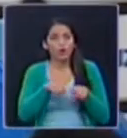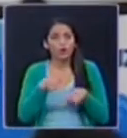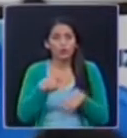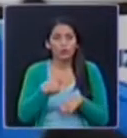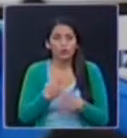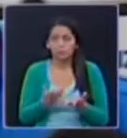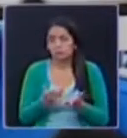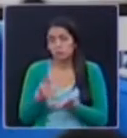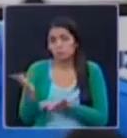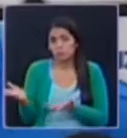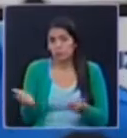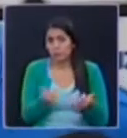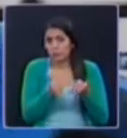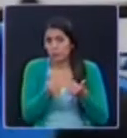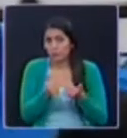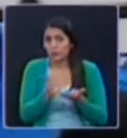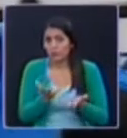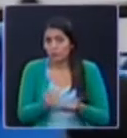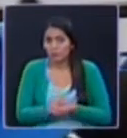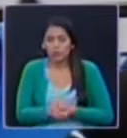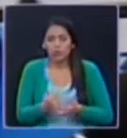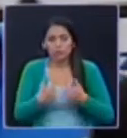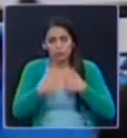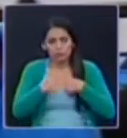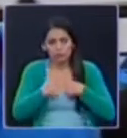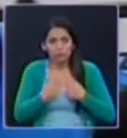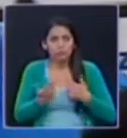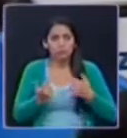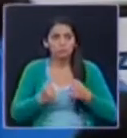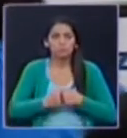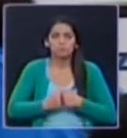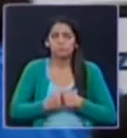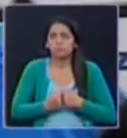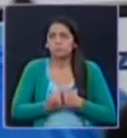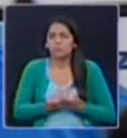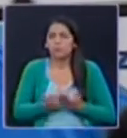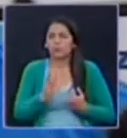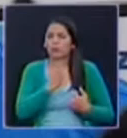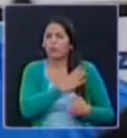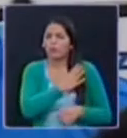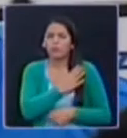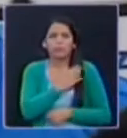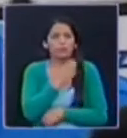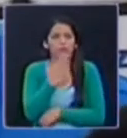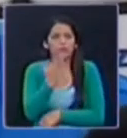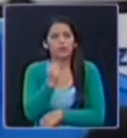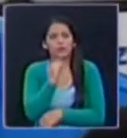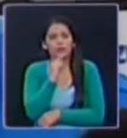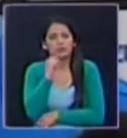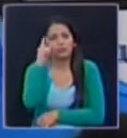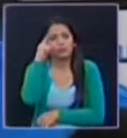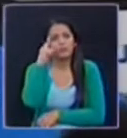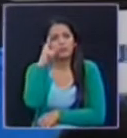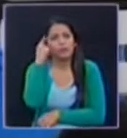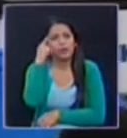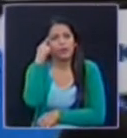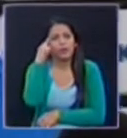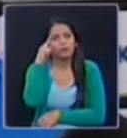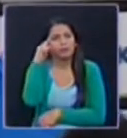están y se merecen estar también y yo tengo más que nada la fe, el sueño de que lo podemos dar